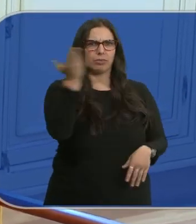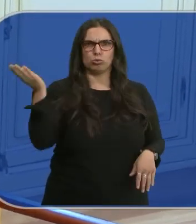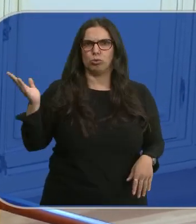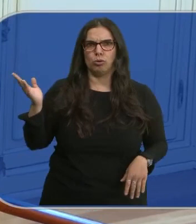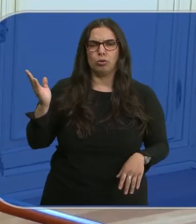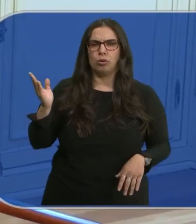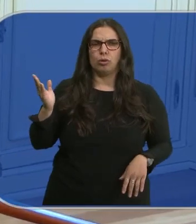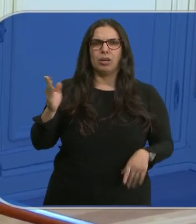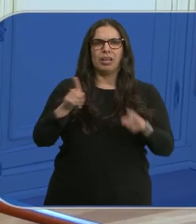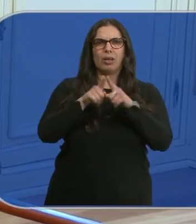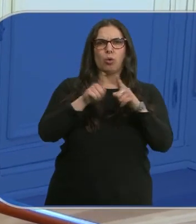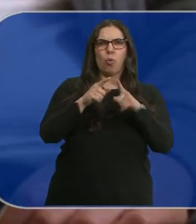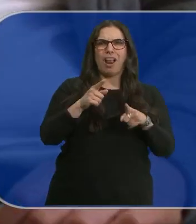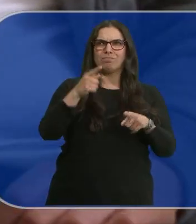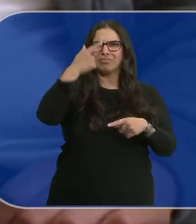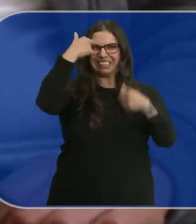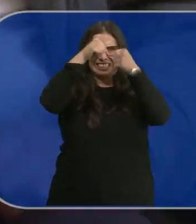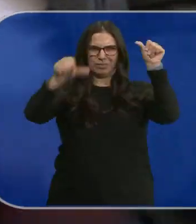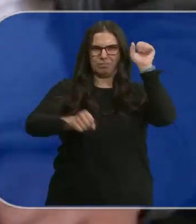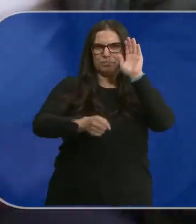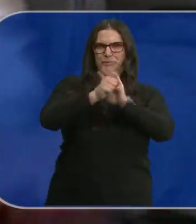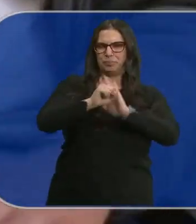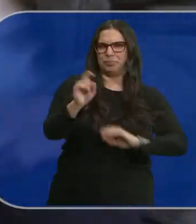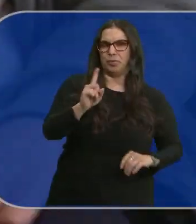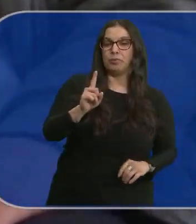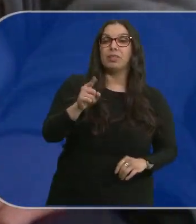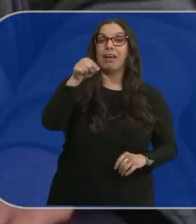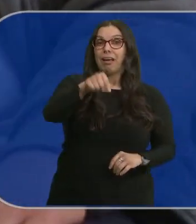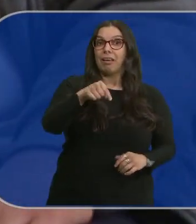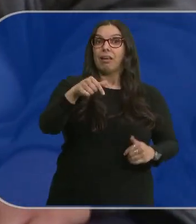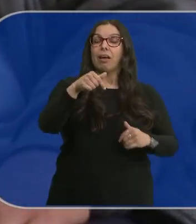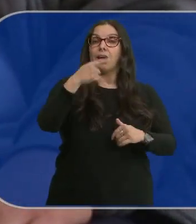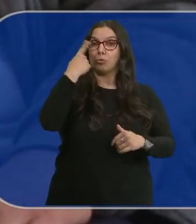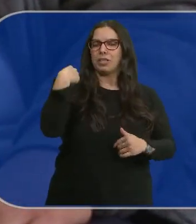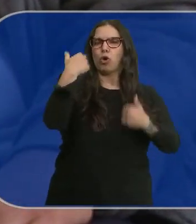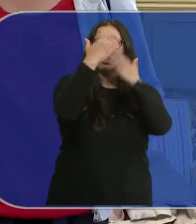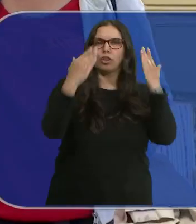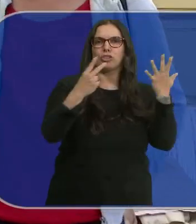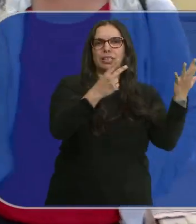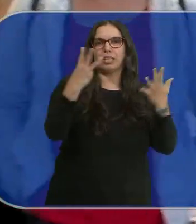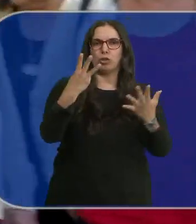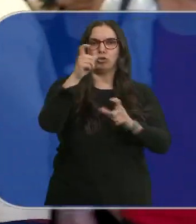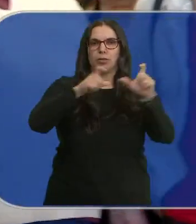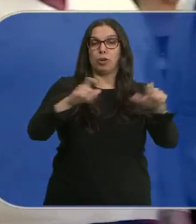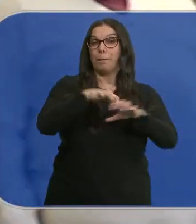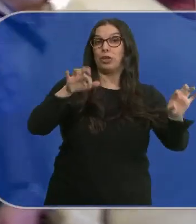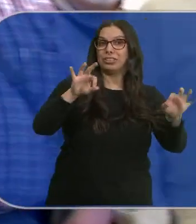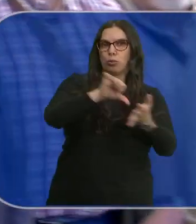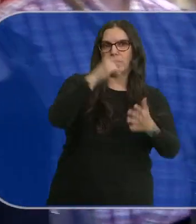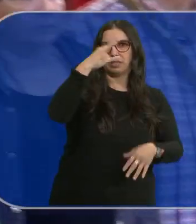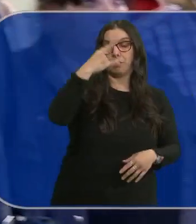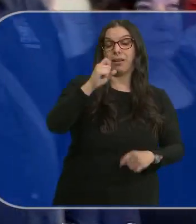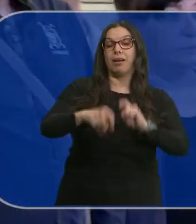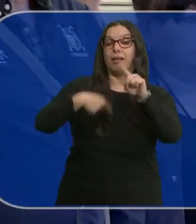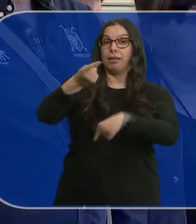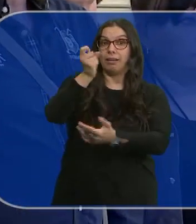personas, que no nos pongan una careta. Ranquines atendía el año pasado a 68 personas, la mayoría de la ciudad de Salamanca. El